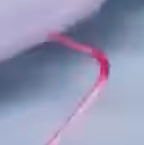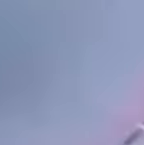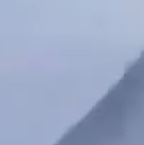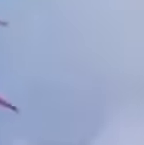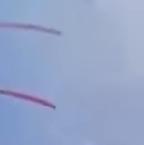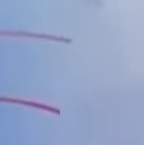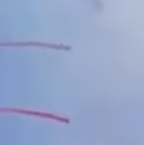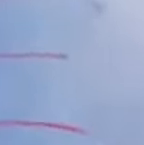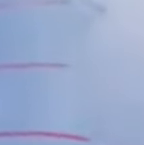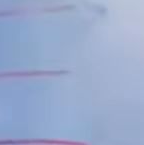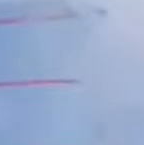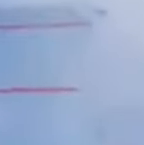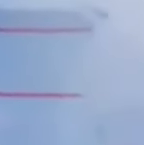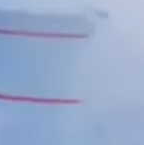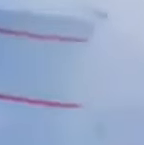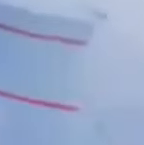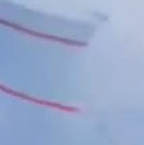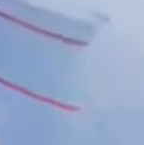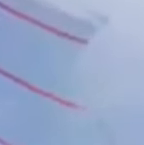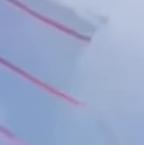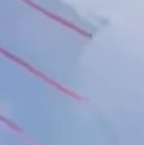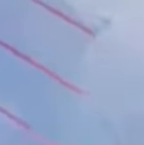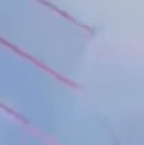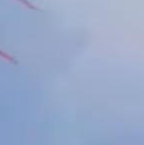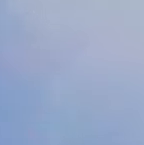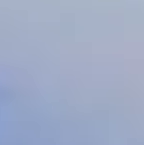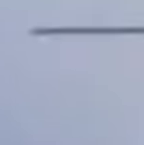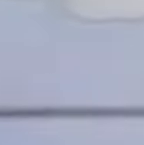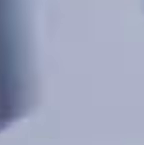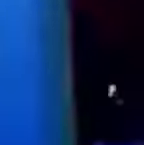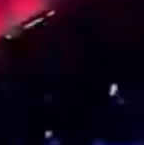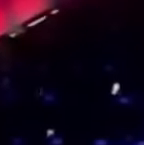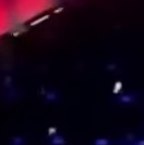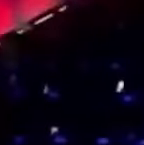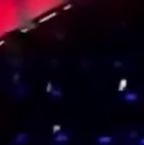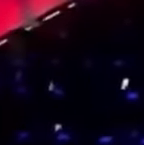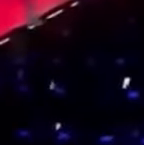electorales presidenciales ANGE 2024.